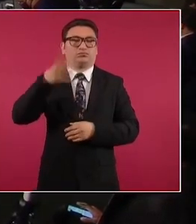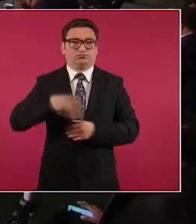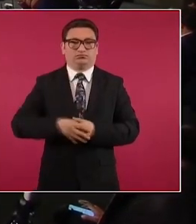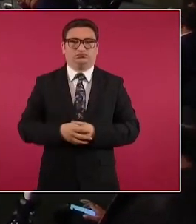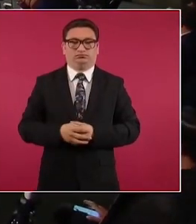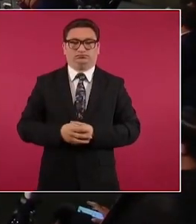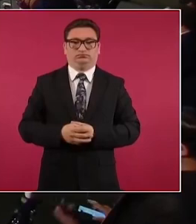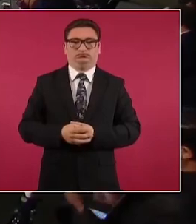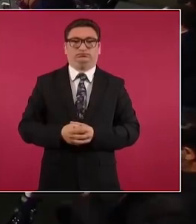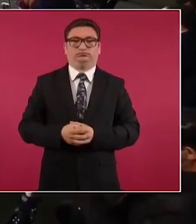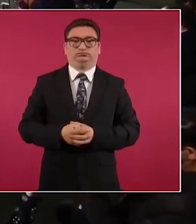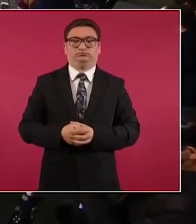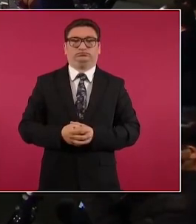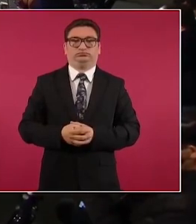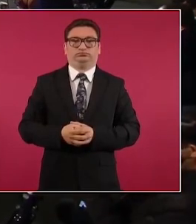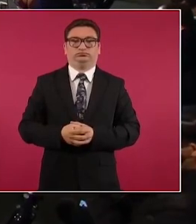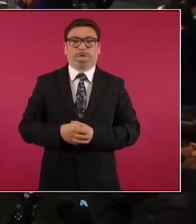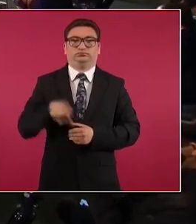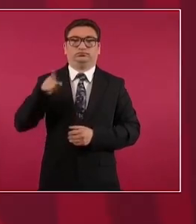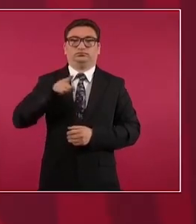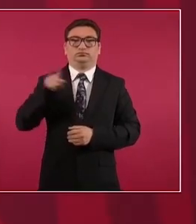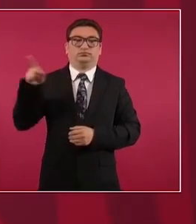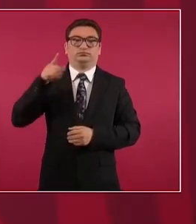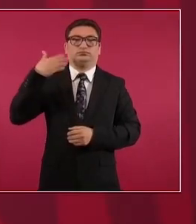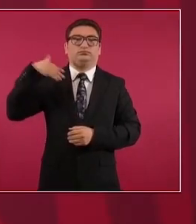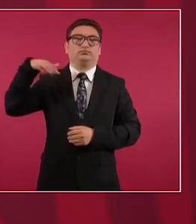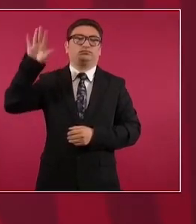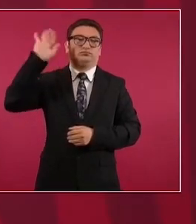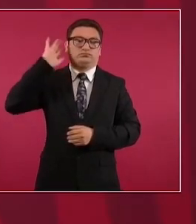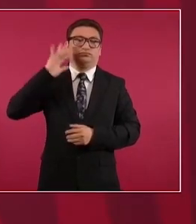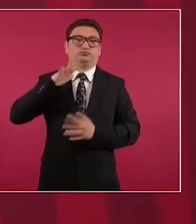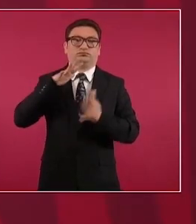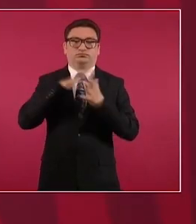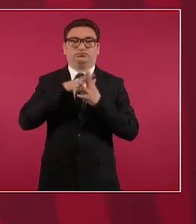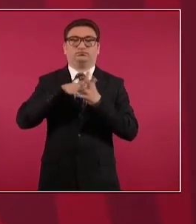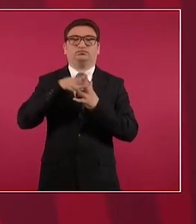de que ellos utilizaban al ejército